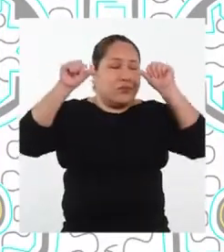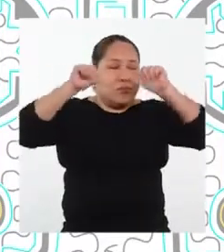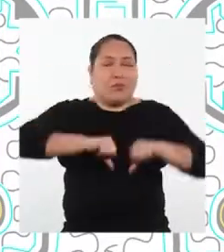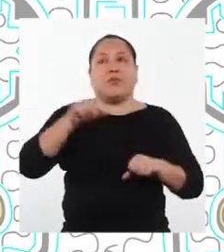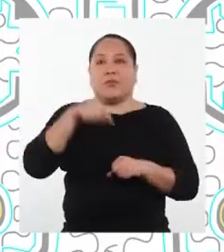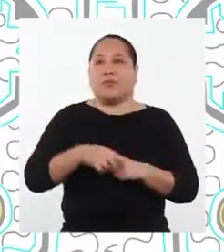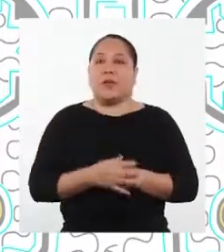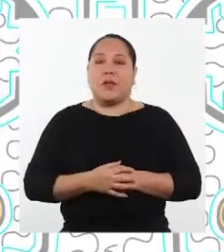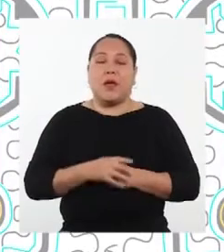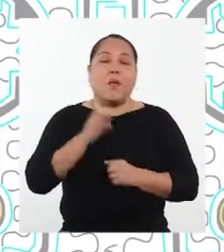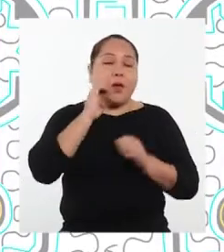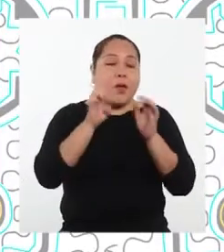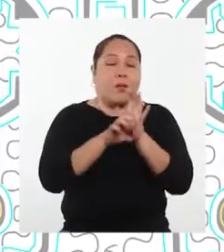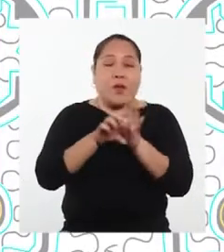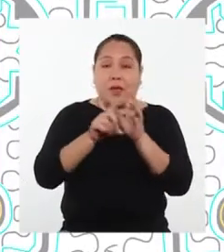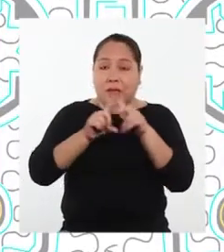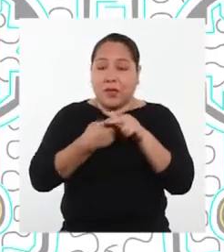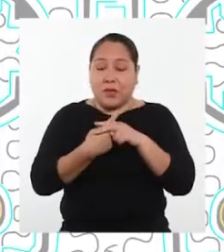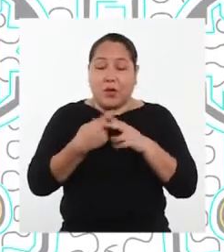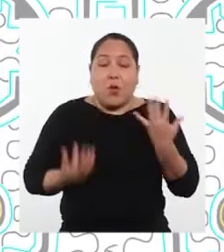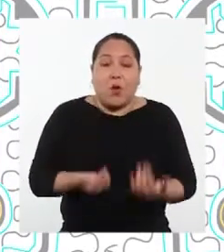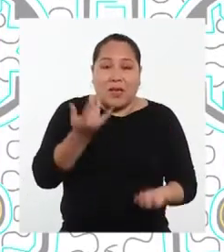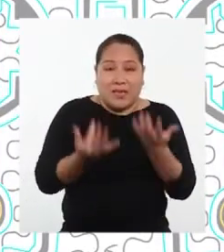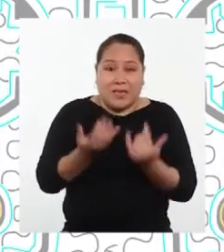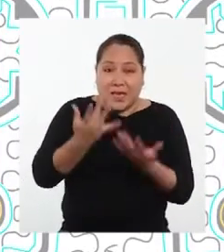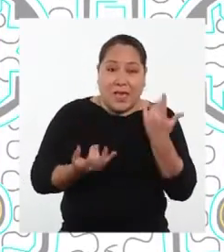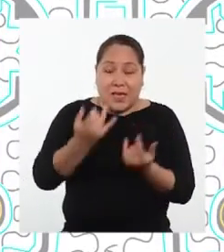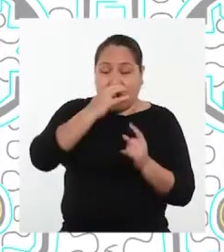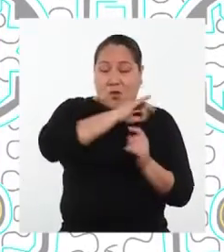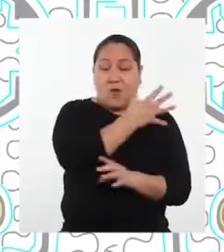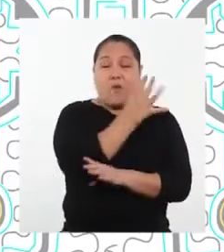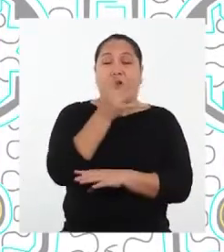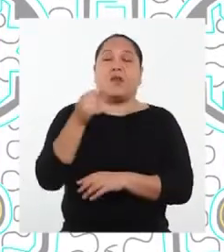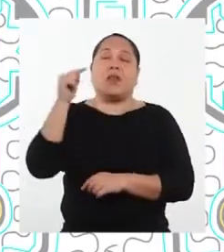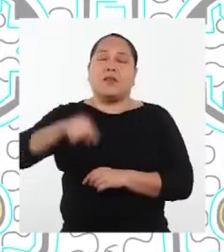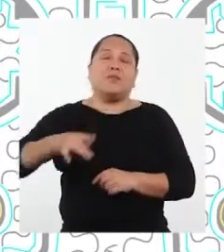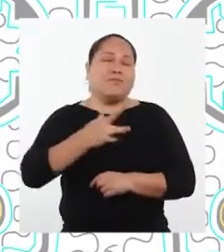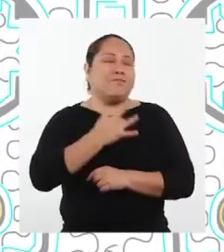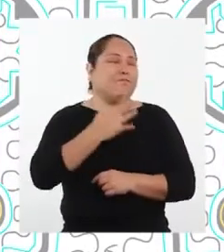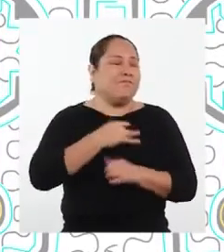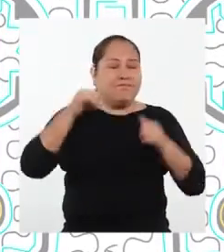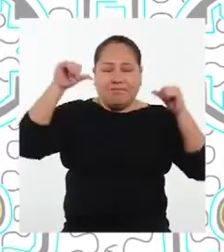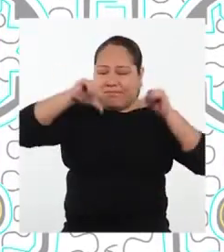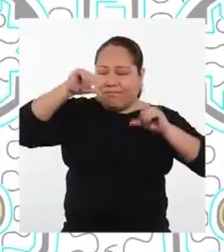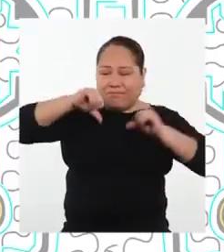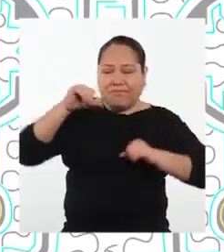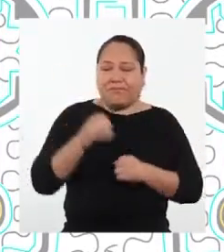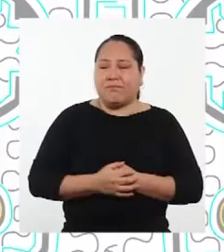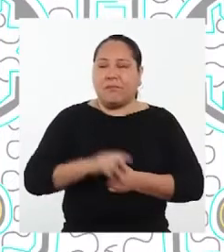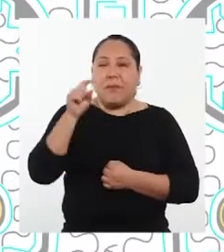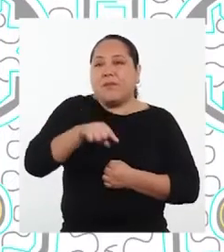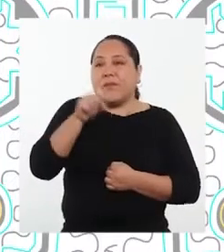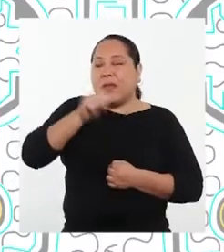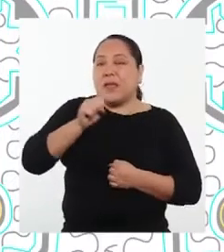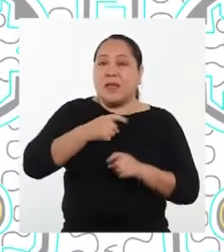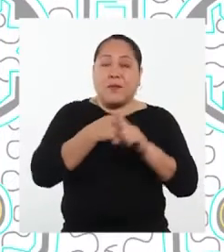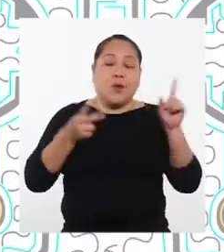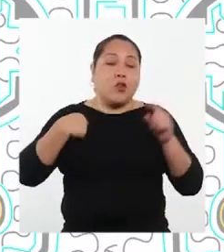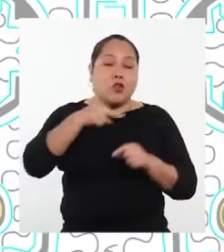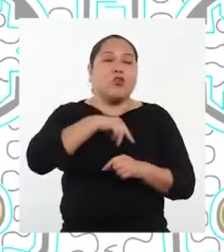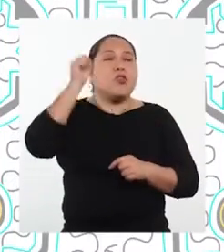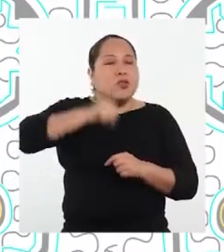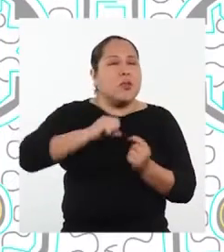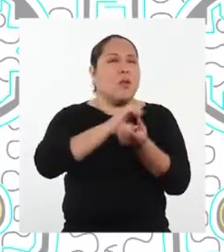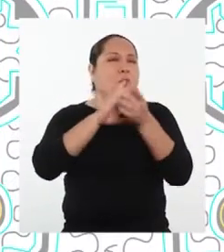consecuencias bastante graves, como el inicio de un incendio forestal. Eso es bastante triste. Sí,